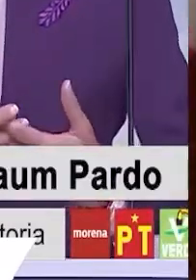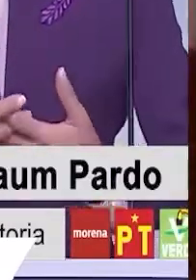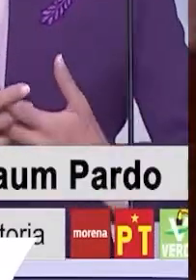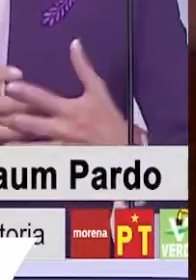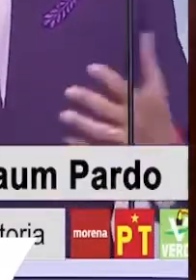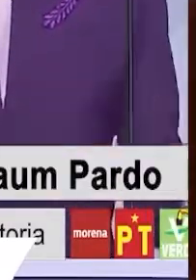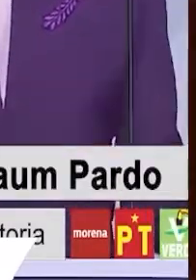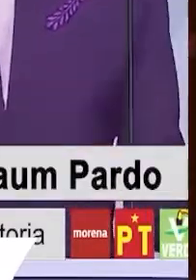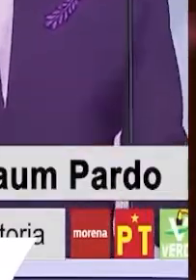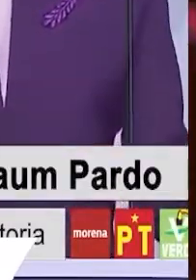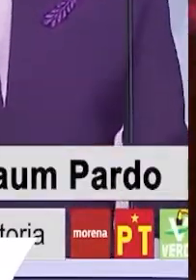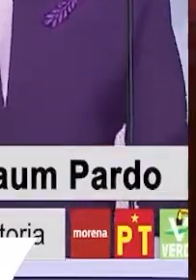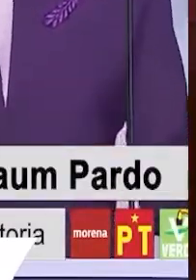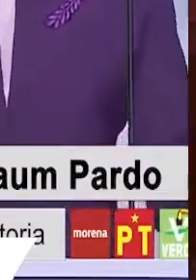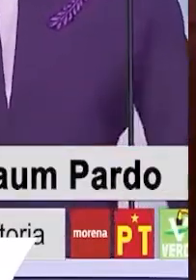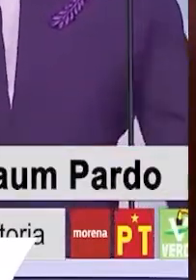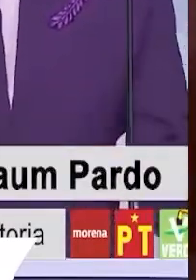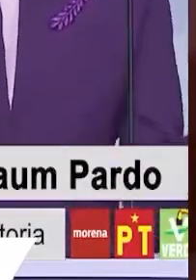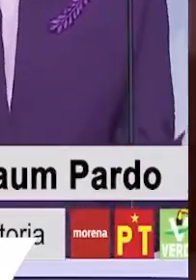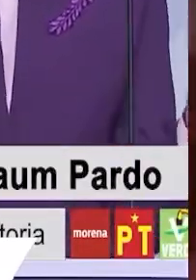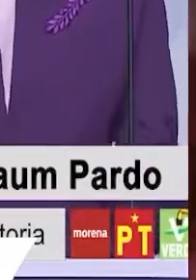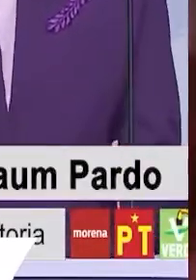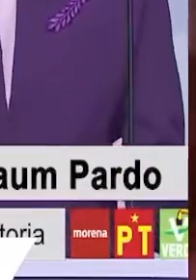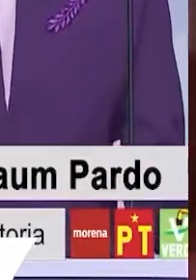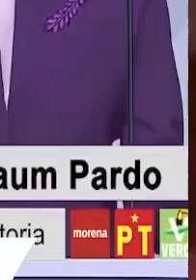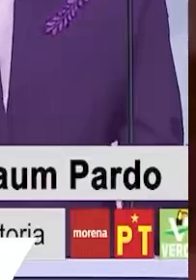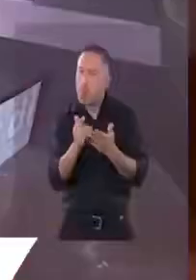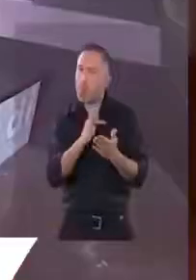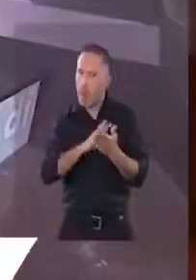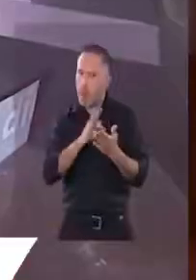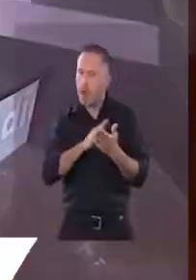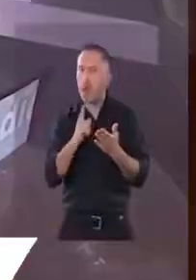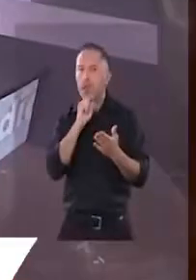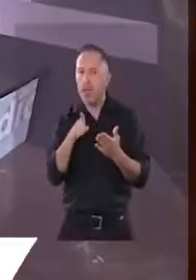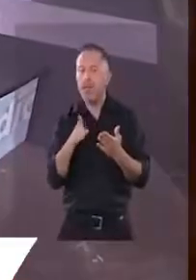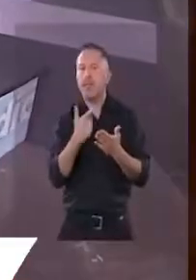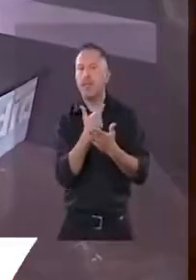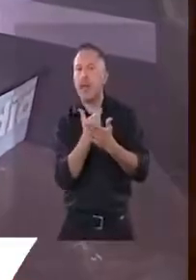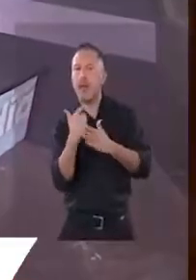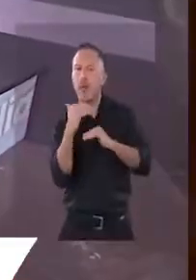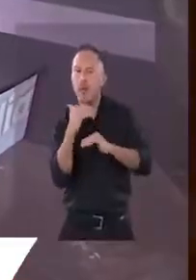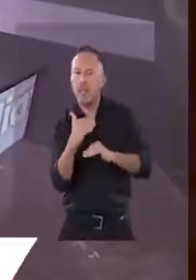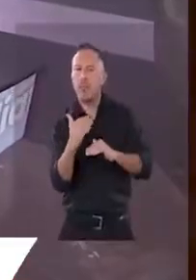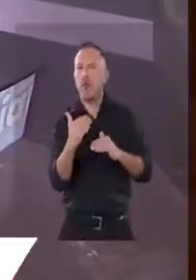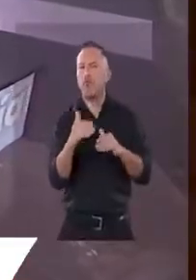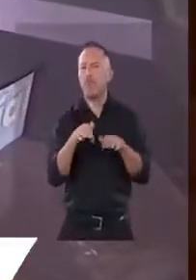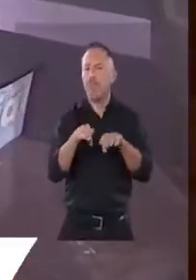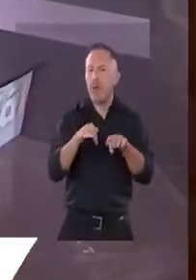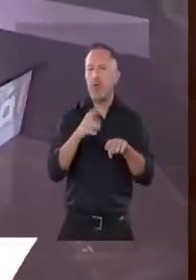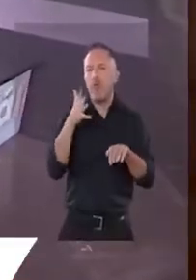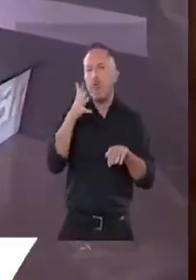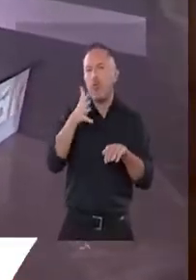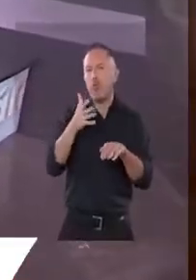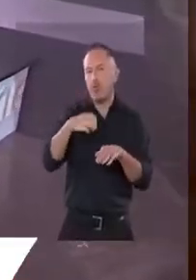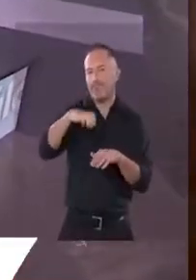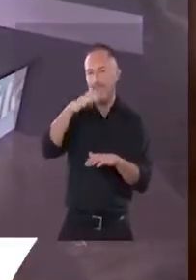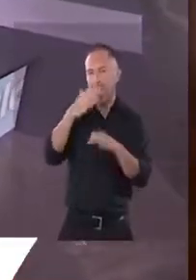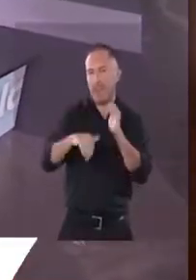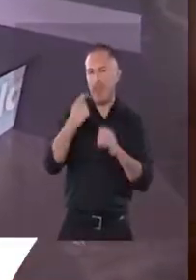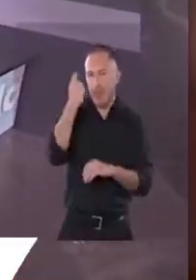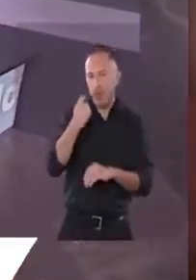la responsabilidad social. Todo eso parece que ya se nulificó, y pues justamente